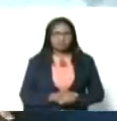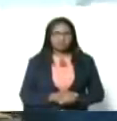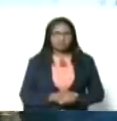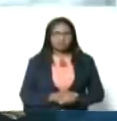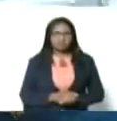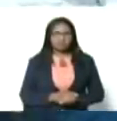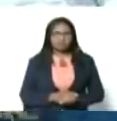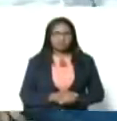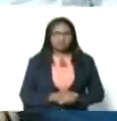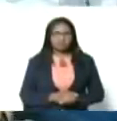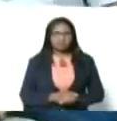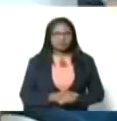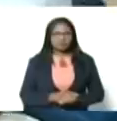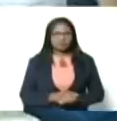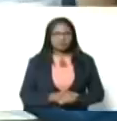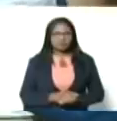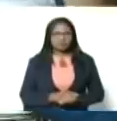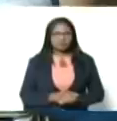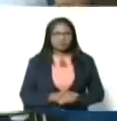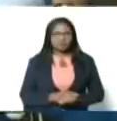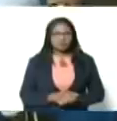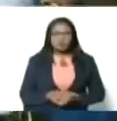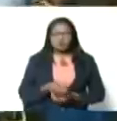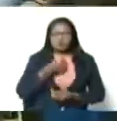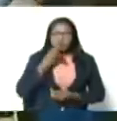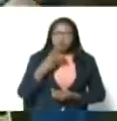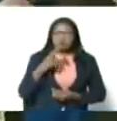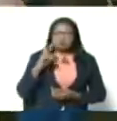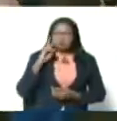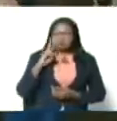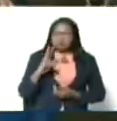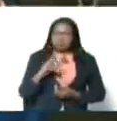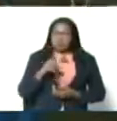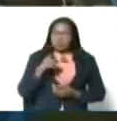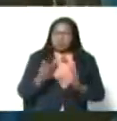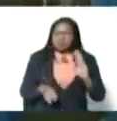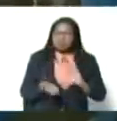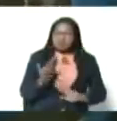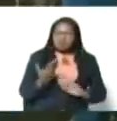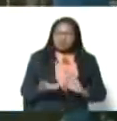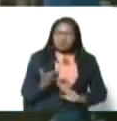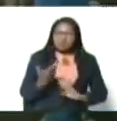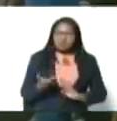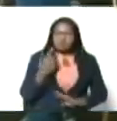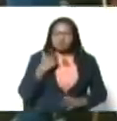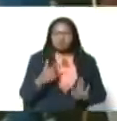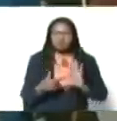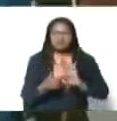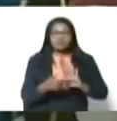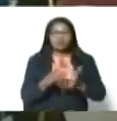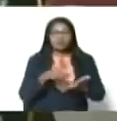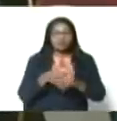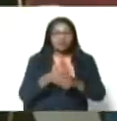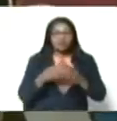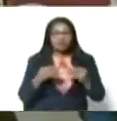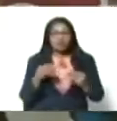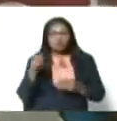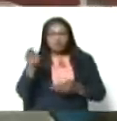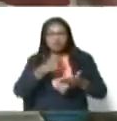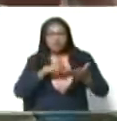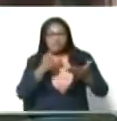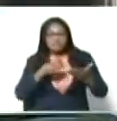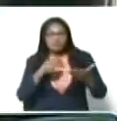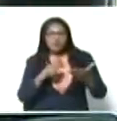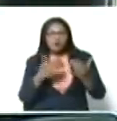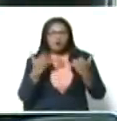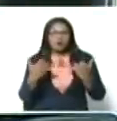Bueno, Hipólito. Fíjese algo importantísimo a destacar sobre esto que usted acaba de firmar,